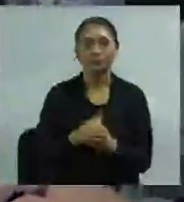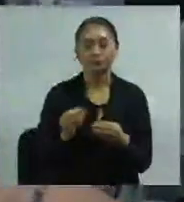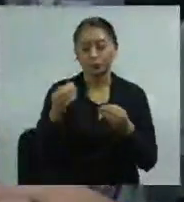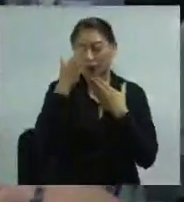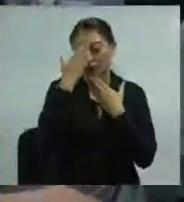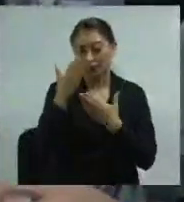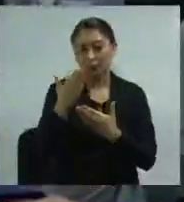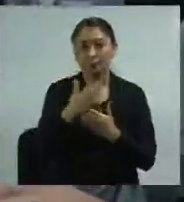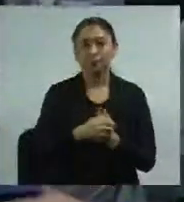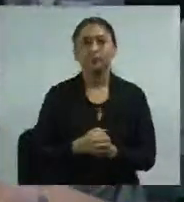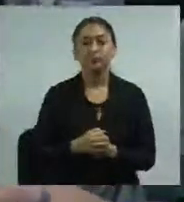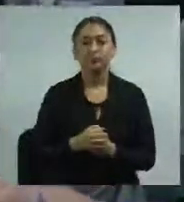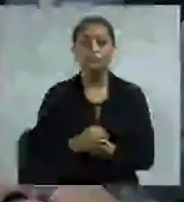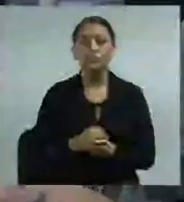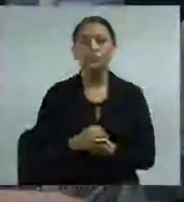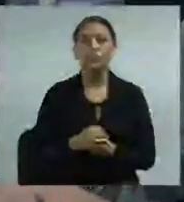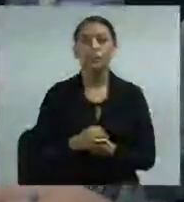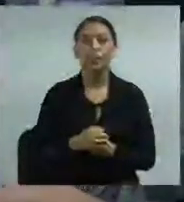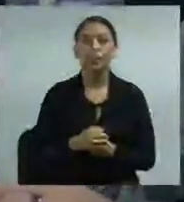gracias.